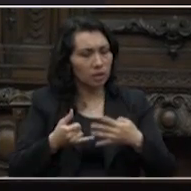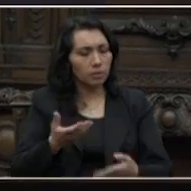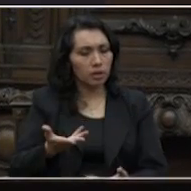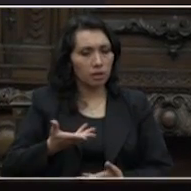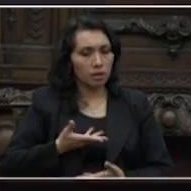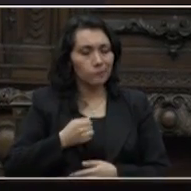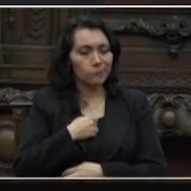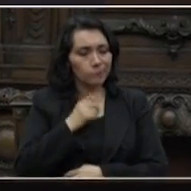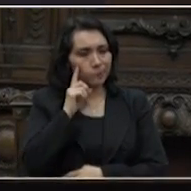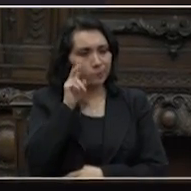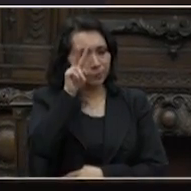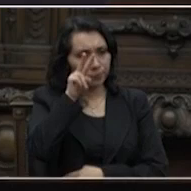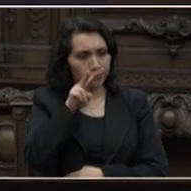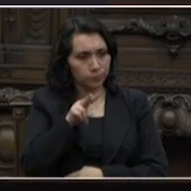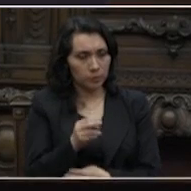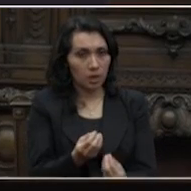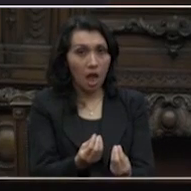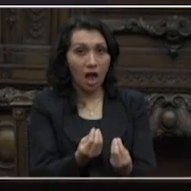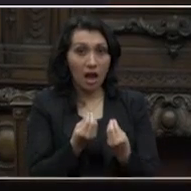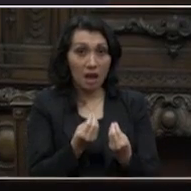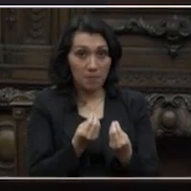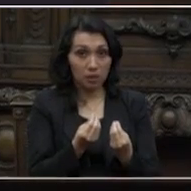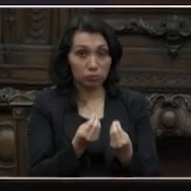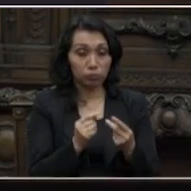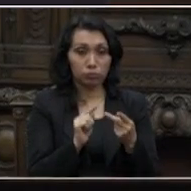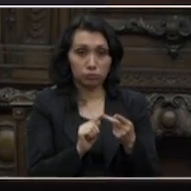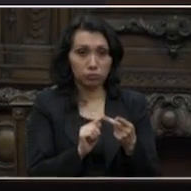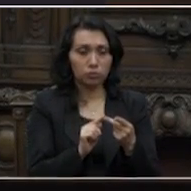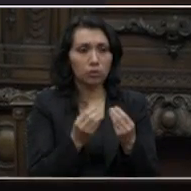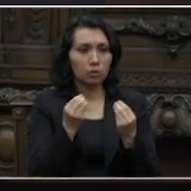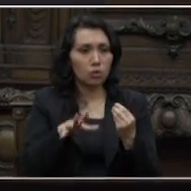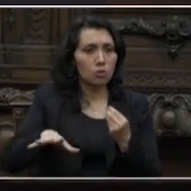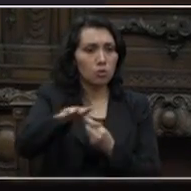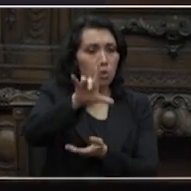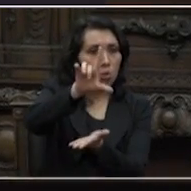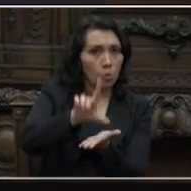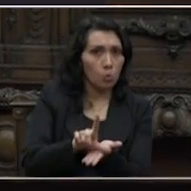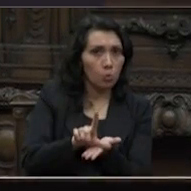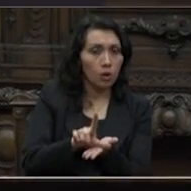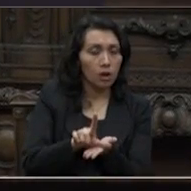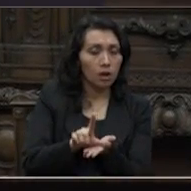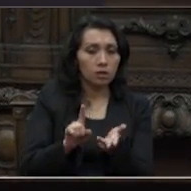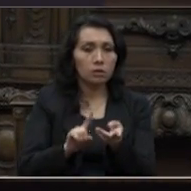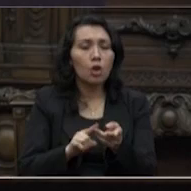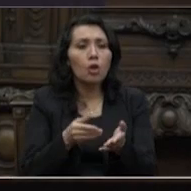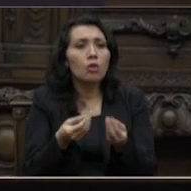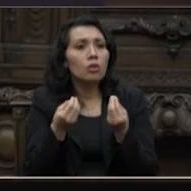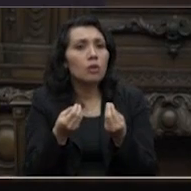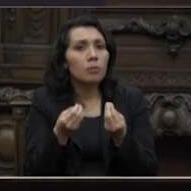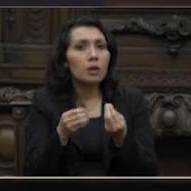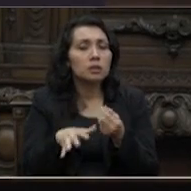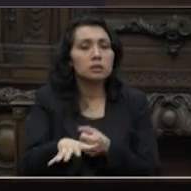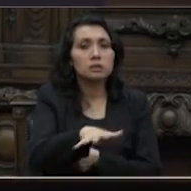mirar las circunstancias, los contextos en que se dan